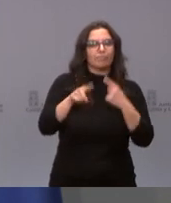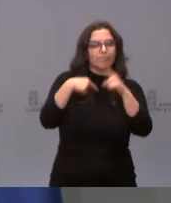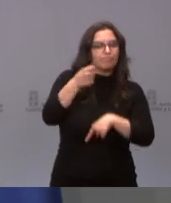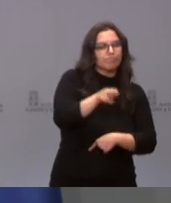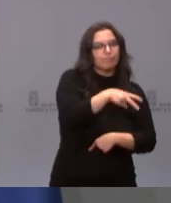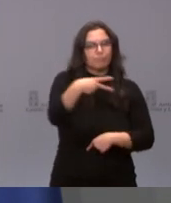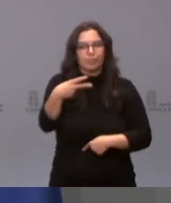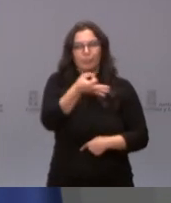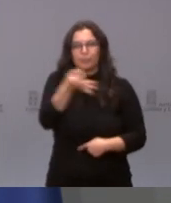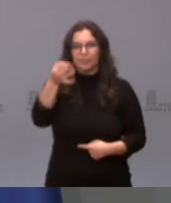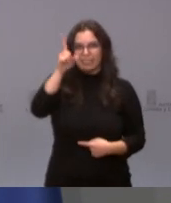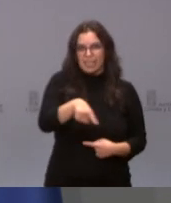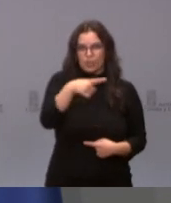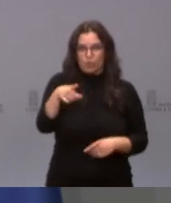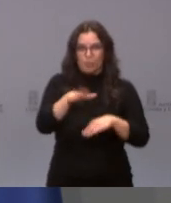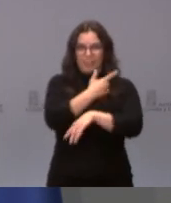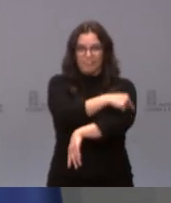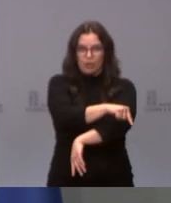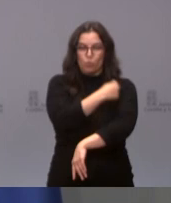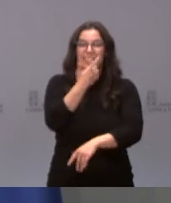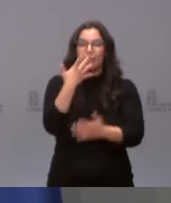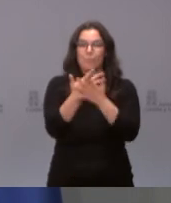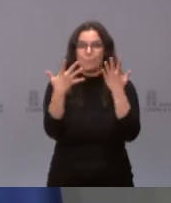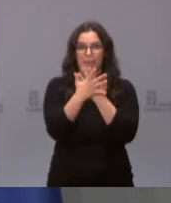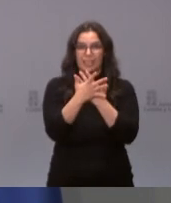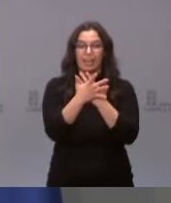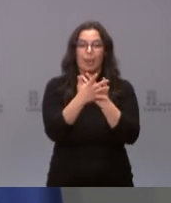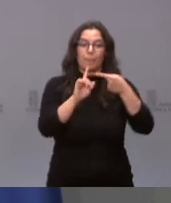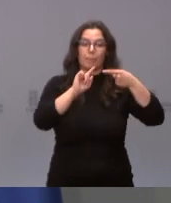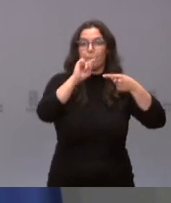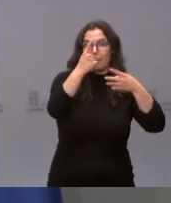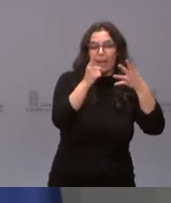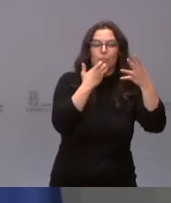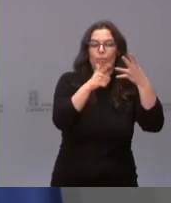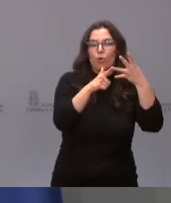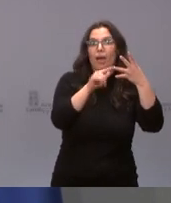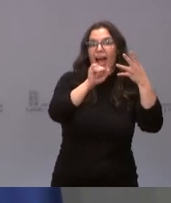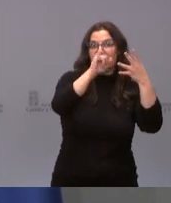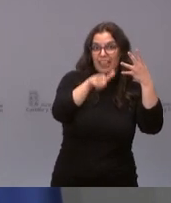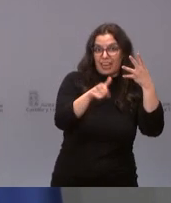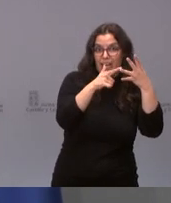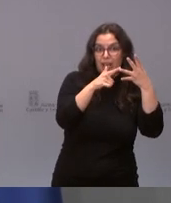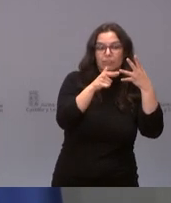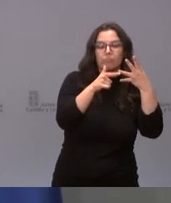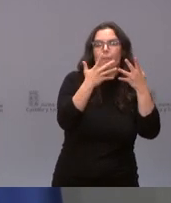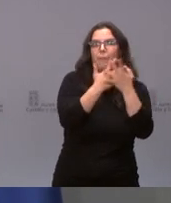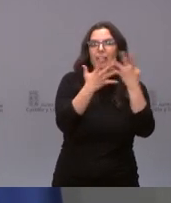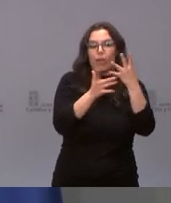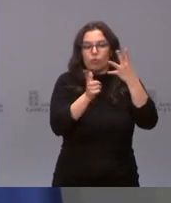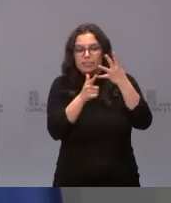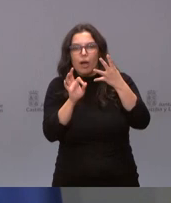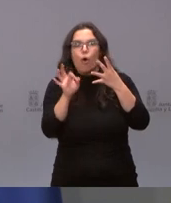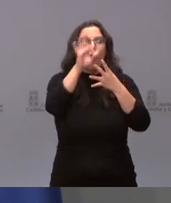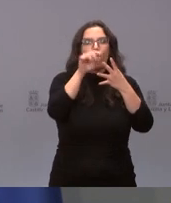vacunación a la hora de si mezclamos la primera dosis de astrazéneca con ella misma o con otro tipo de